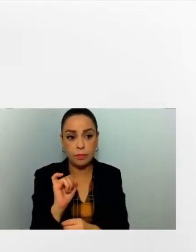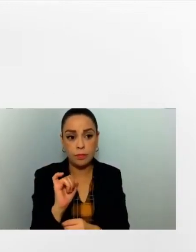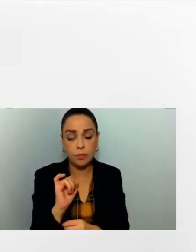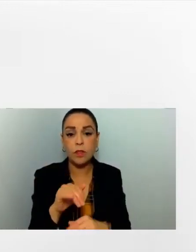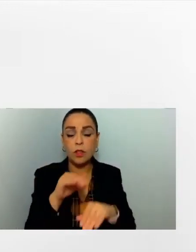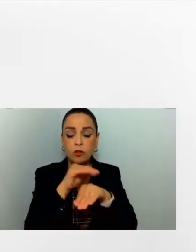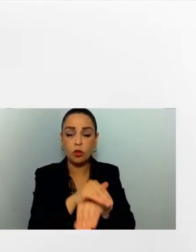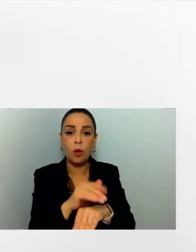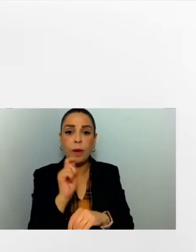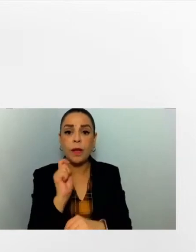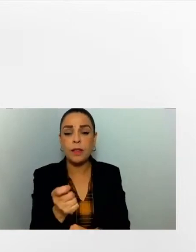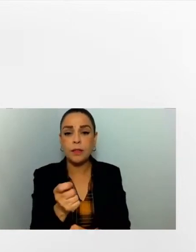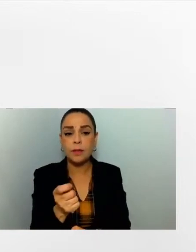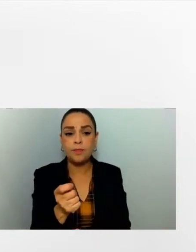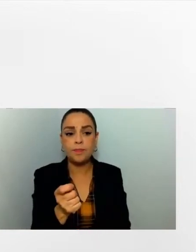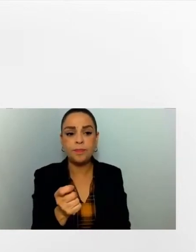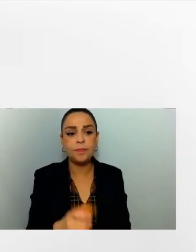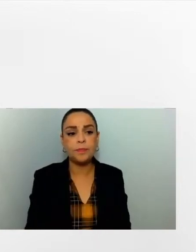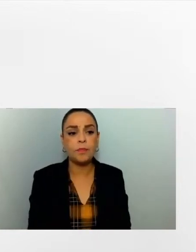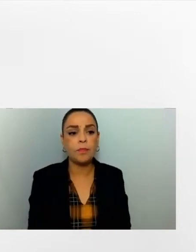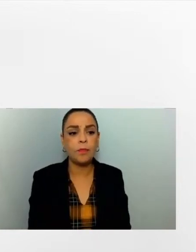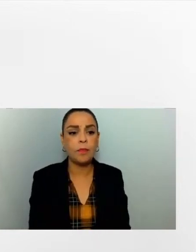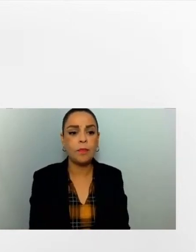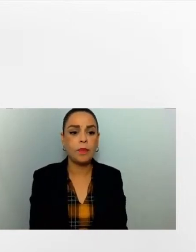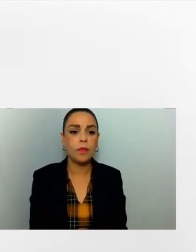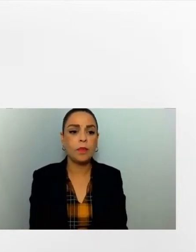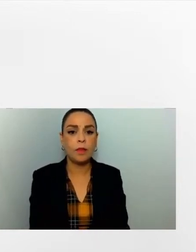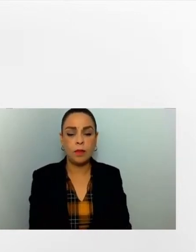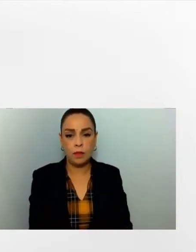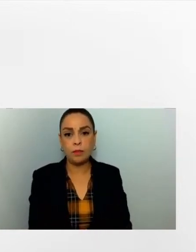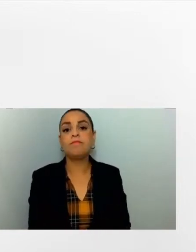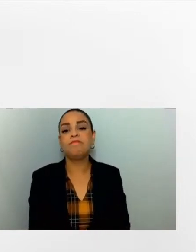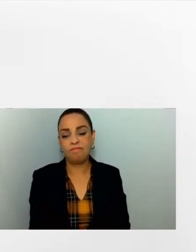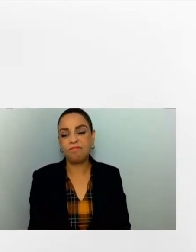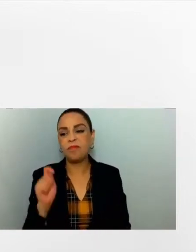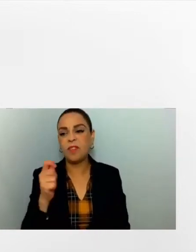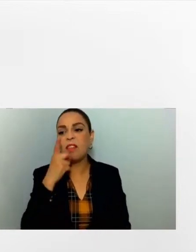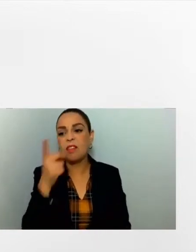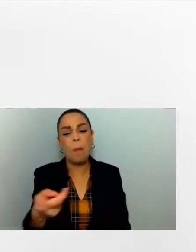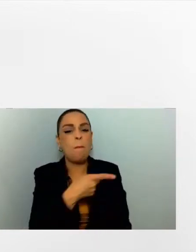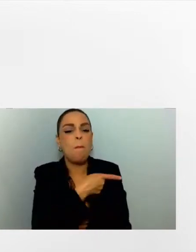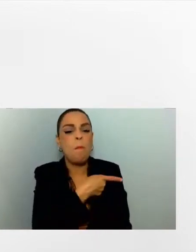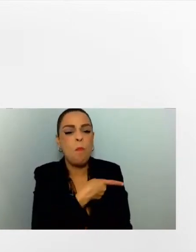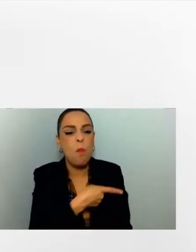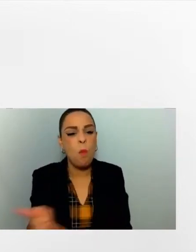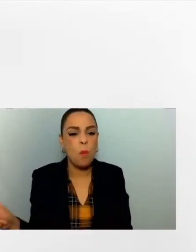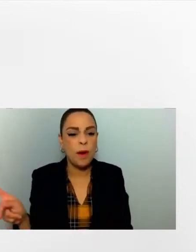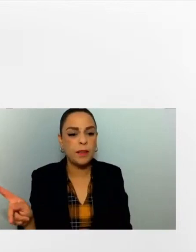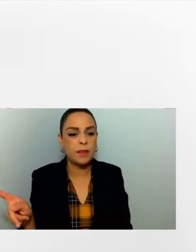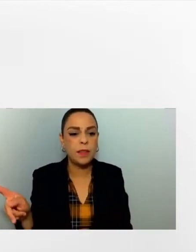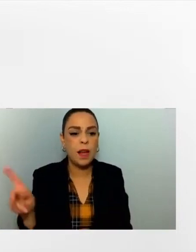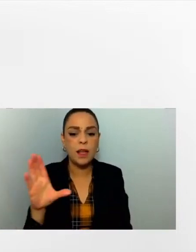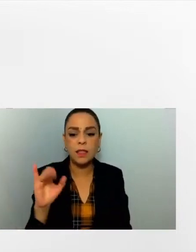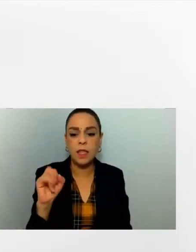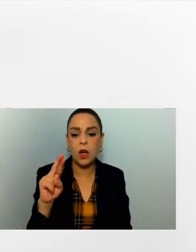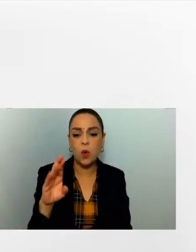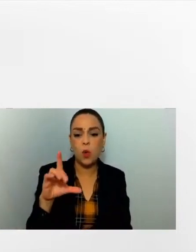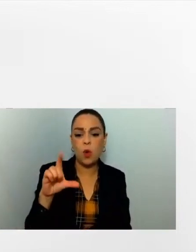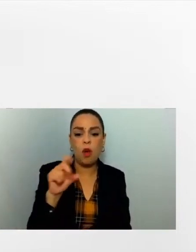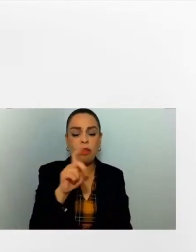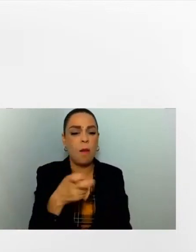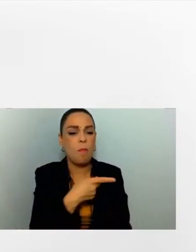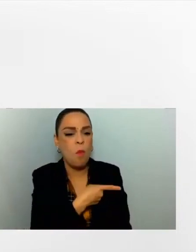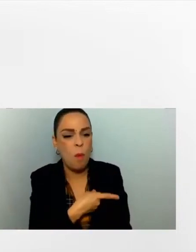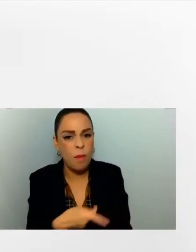sobre el llamado círculo de la pobreza en en la academia, en tema de